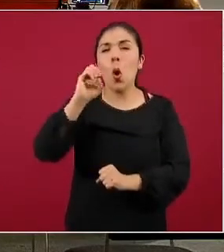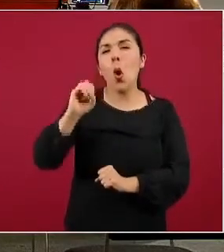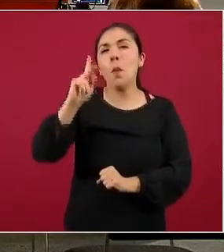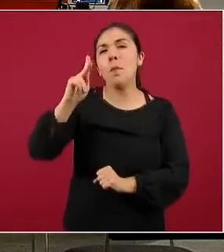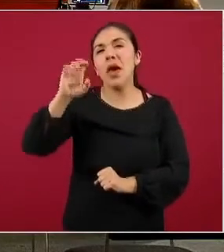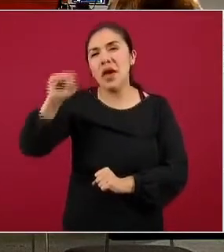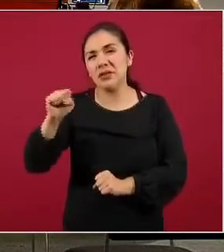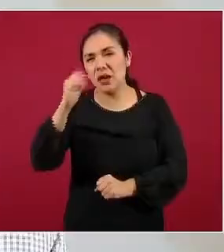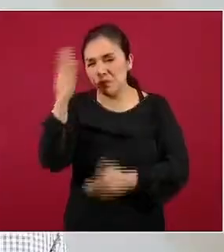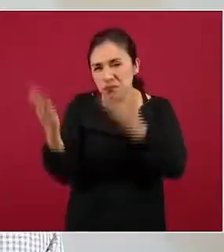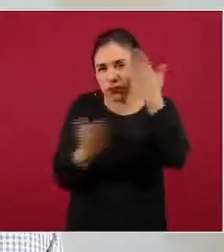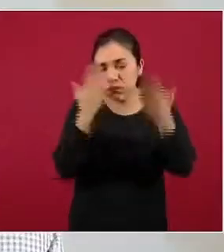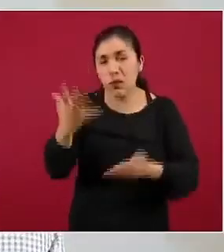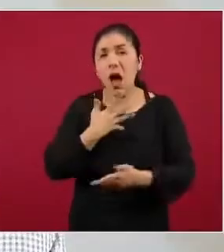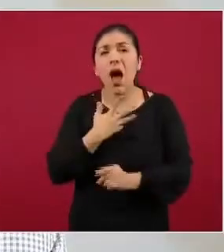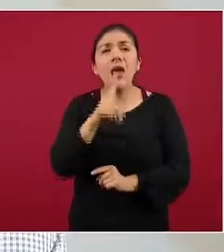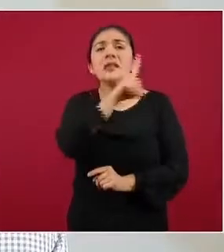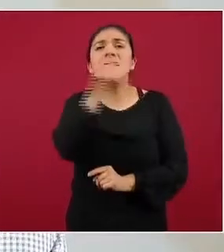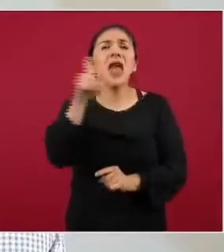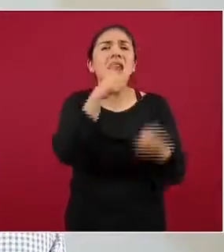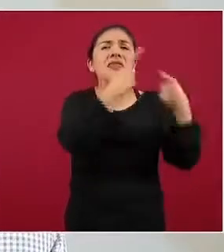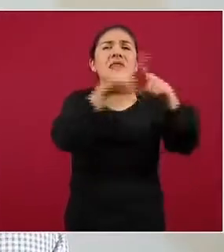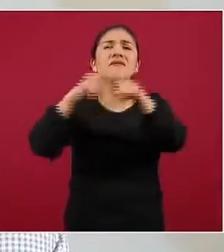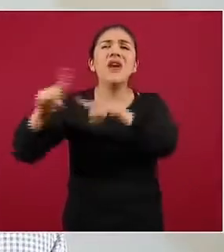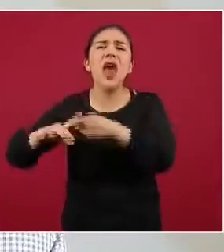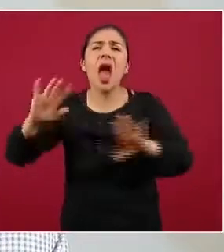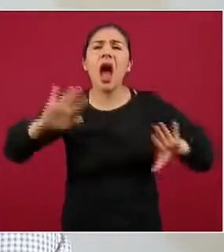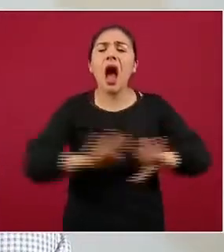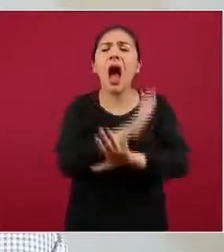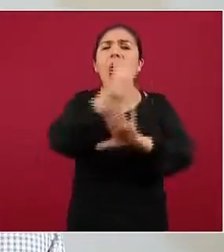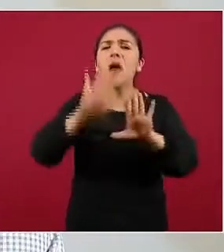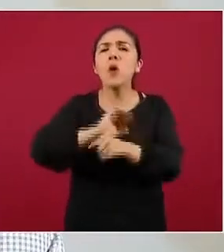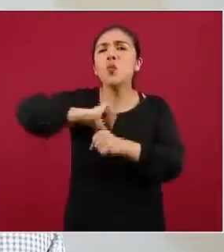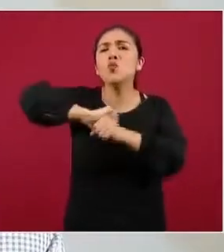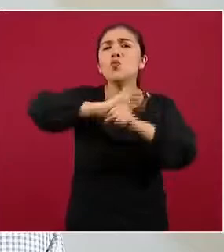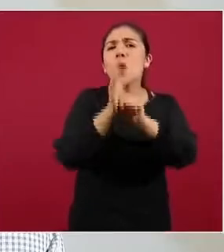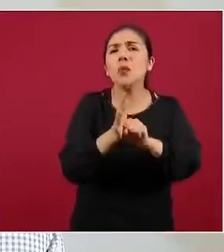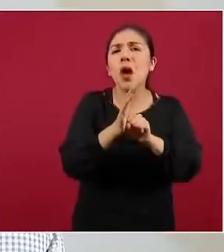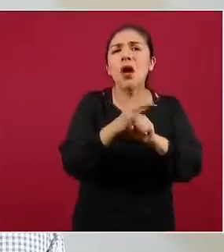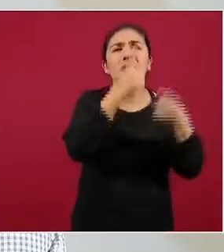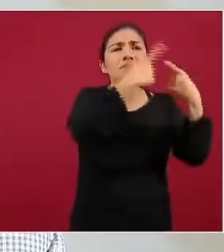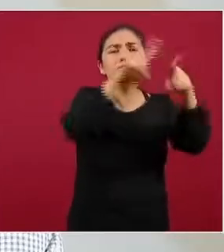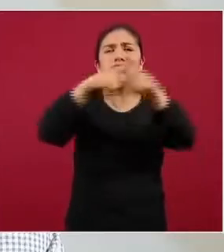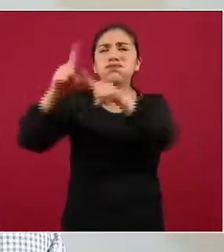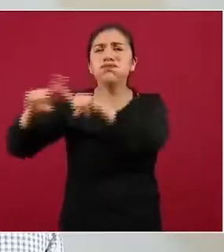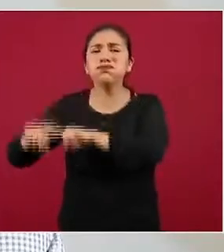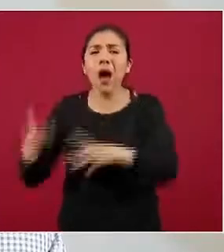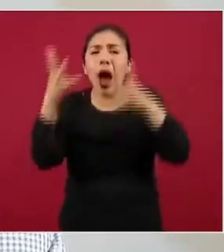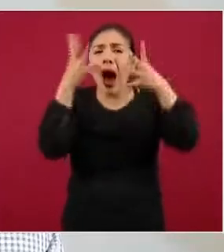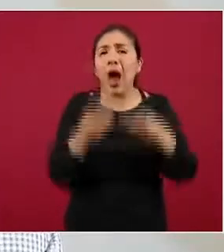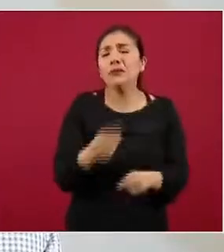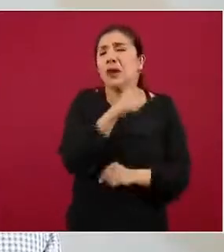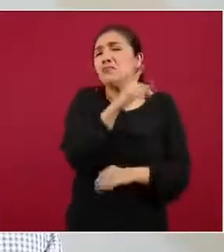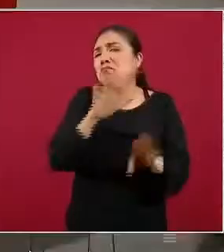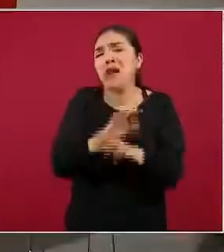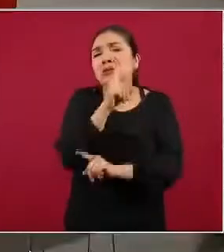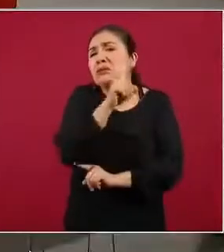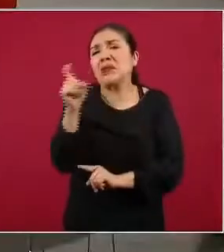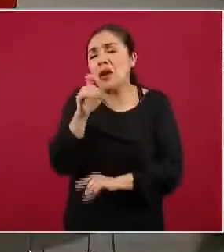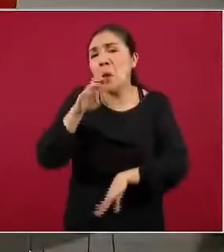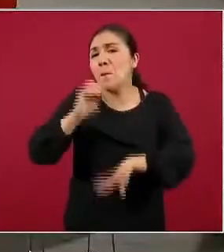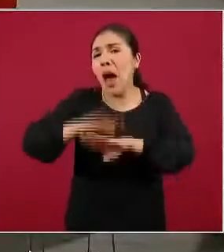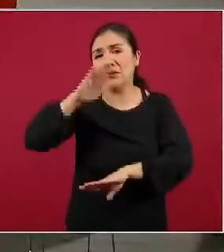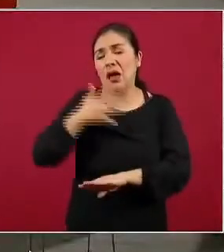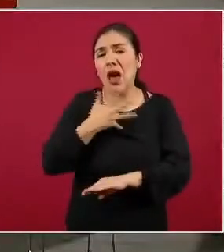Panamericana de la Salud, más de 100 variantes, es decir, más de 100 mutaciones que en su momento ya se han llevado a cabo en diferentes lugares del mundo,